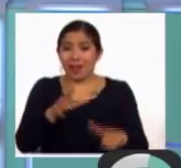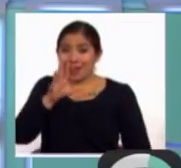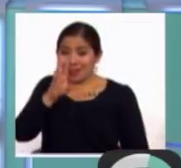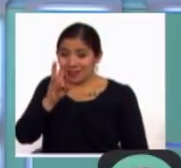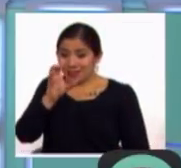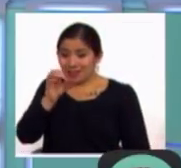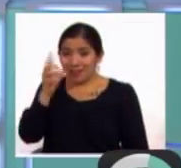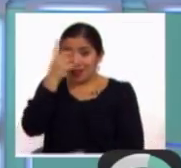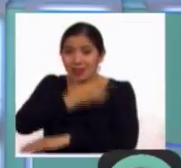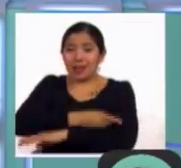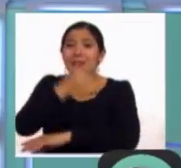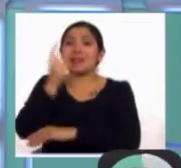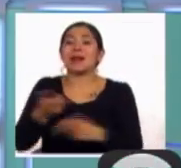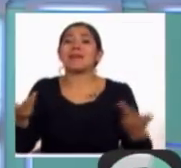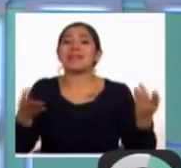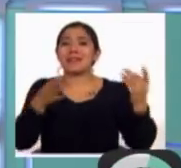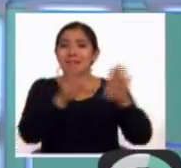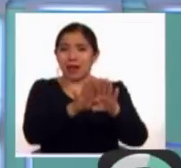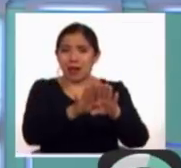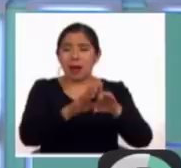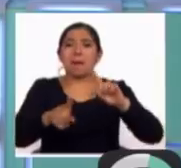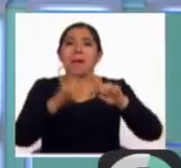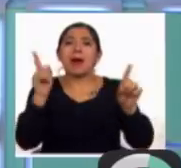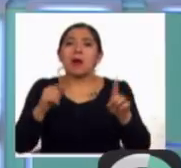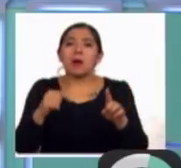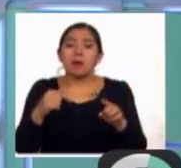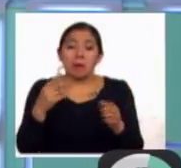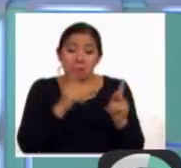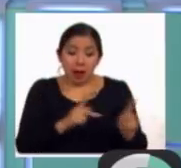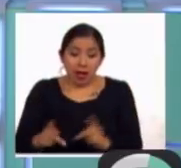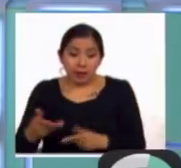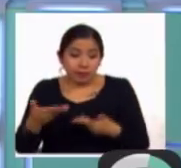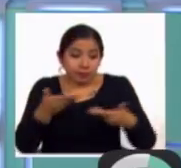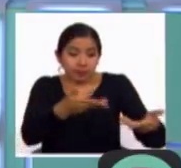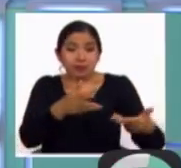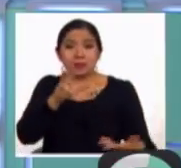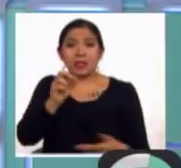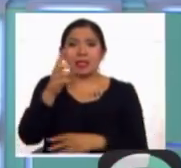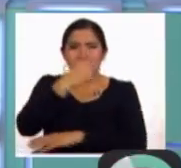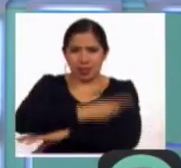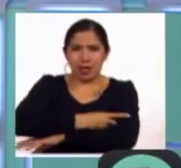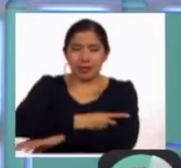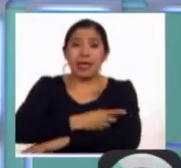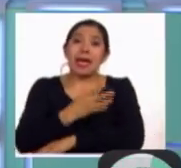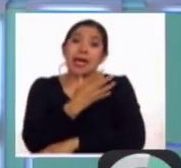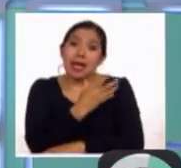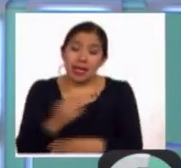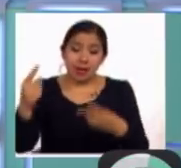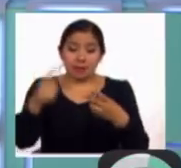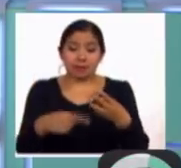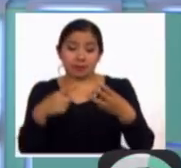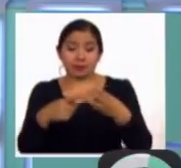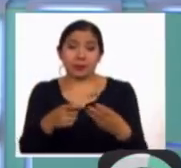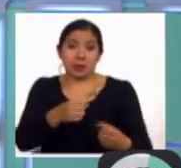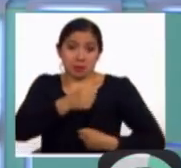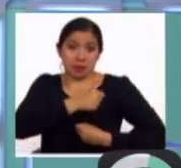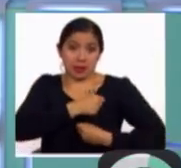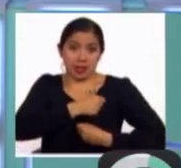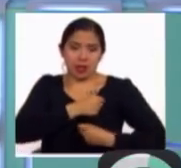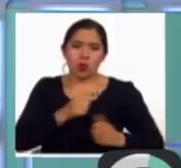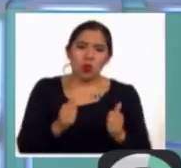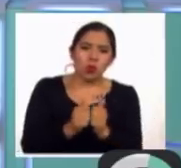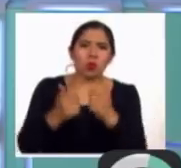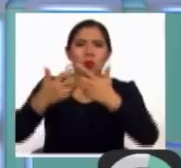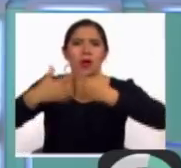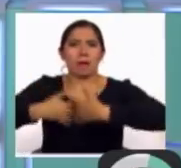cerrar, pero el plan debe ser presentado en 30. Además, las Fuerzas Armadas van a salir conjuntamente con la empresa La Paz Limpia,